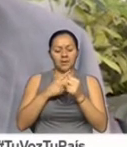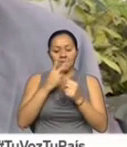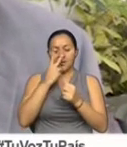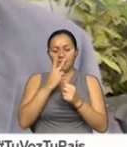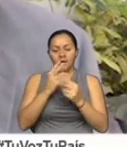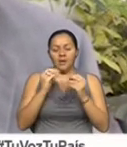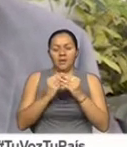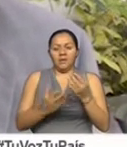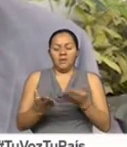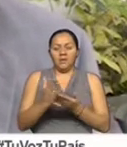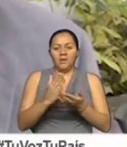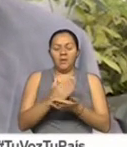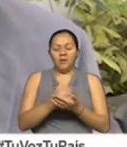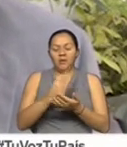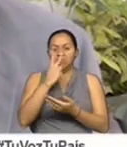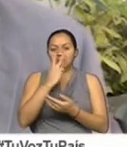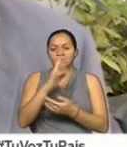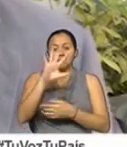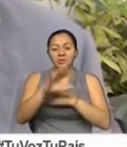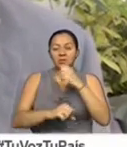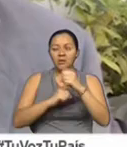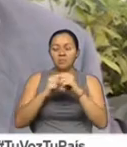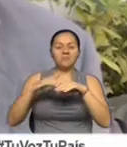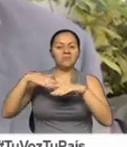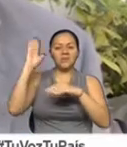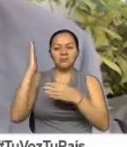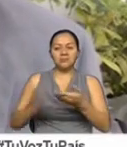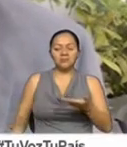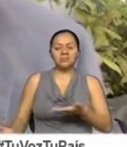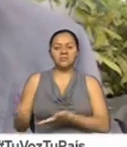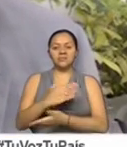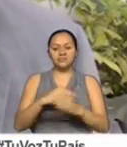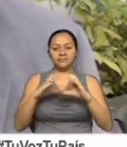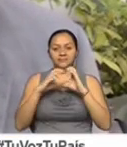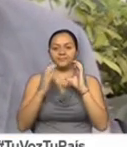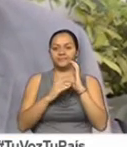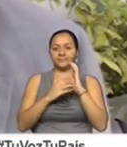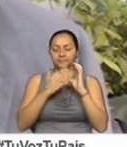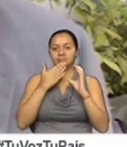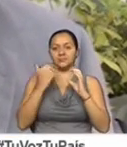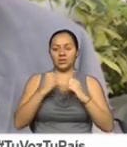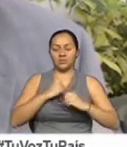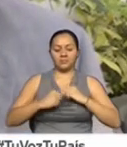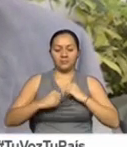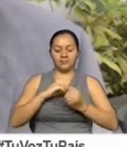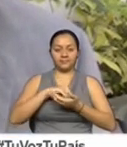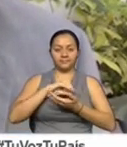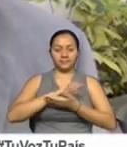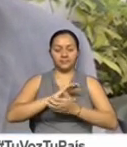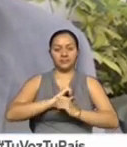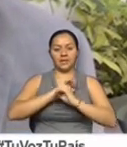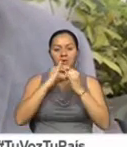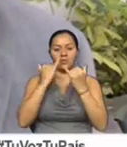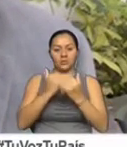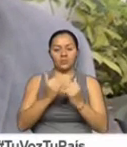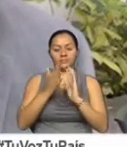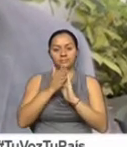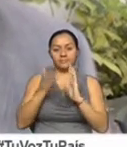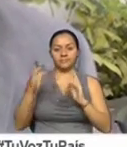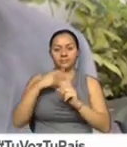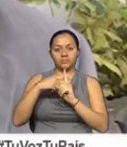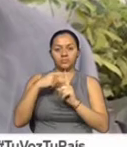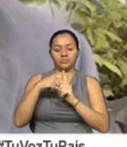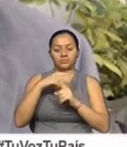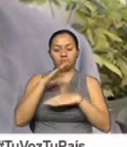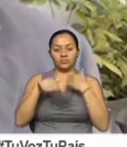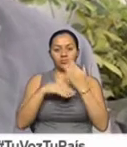mayor recaudación de los últimos 5 años, y eso da clara evidencia, primero, de que estamos en la parte positiva del ciclo.